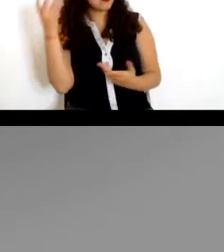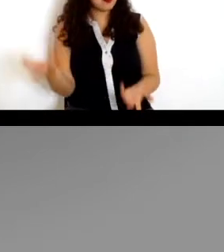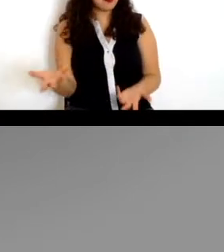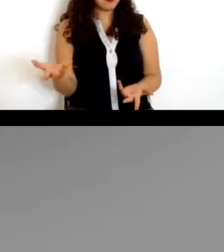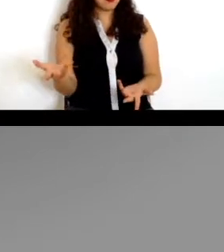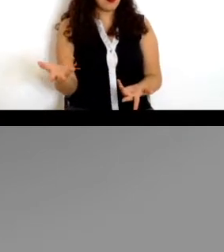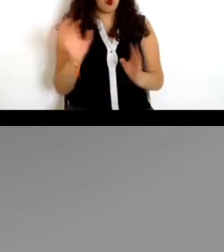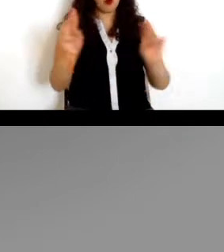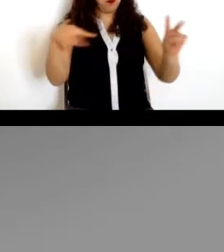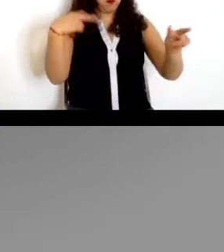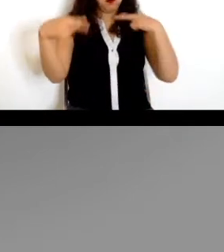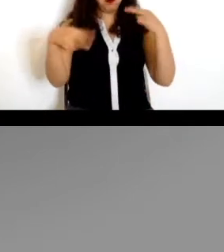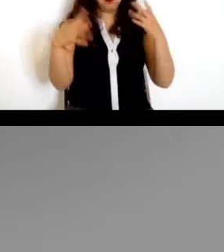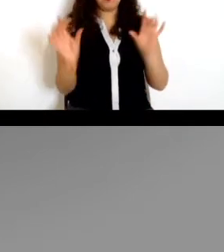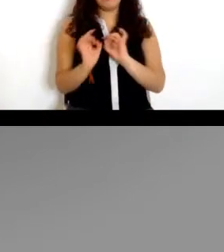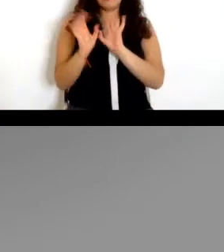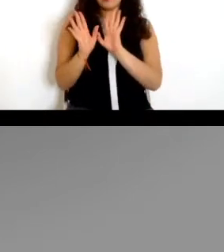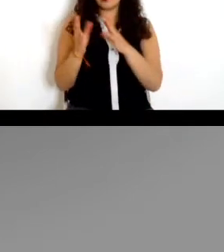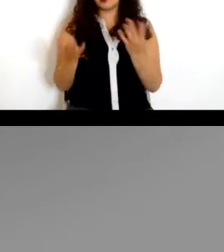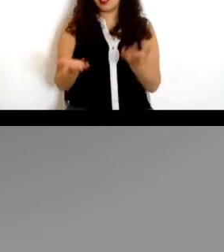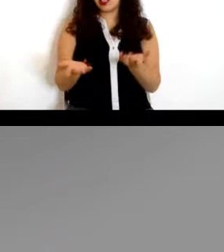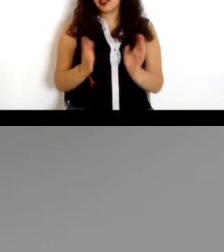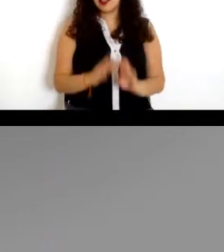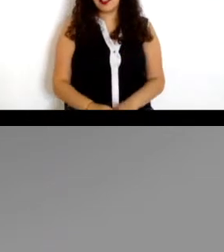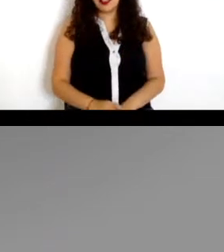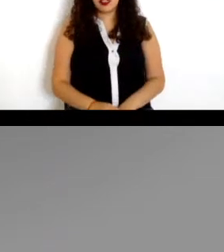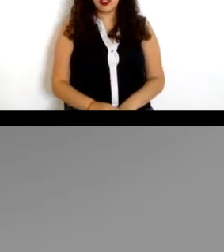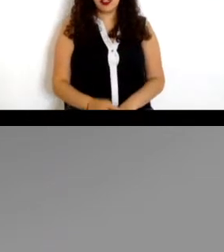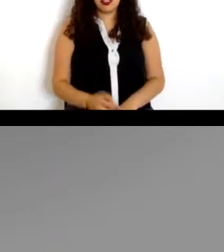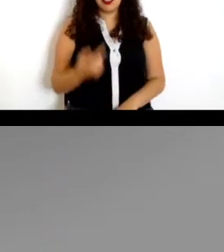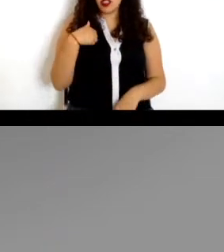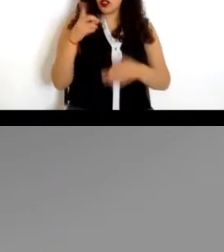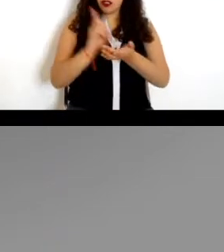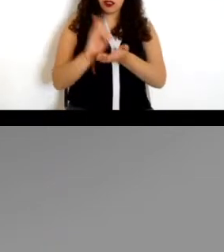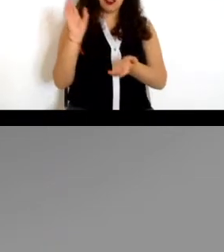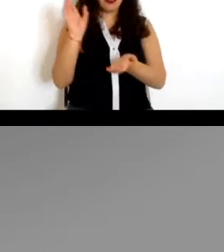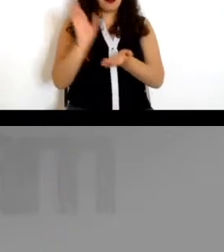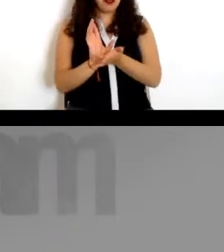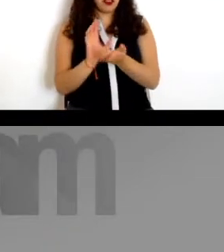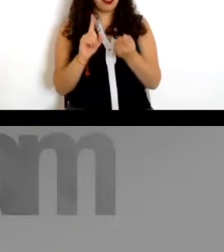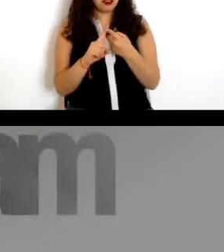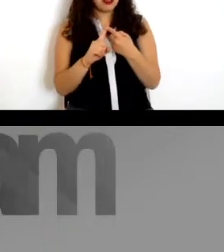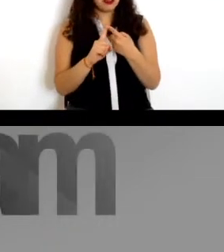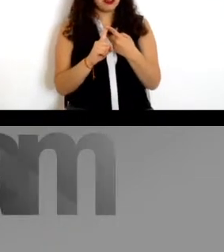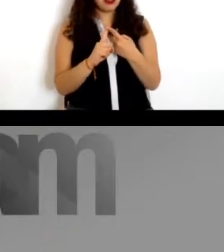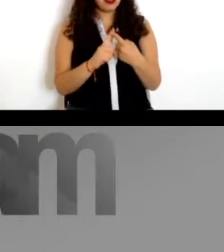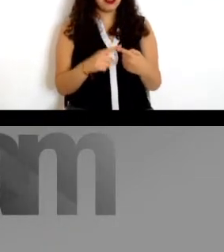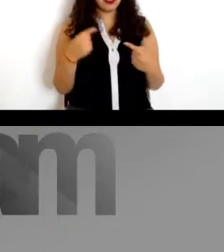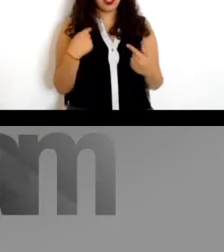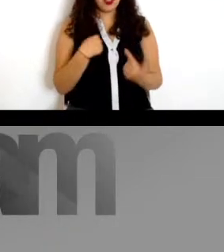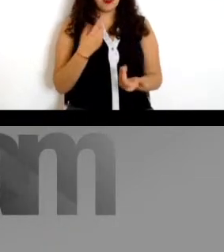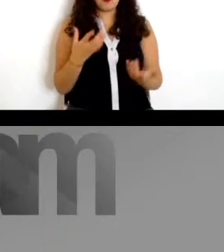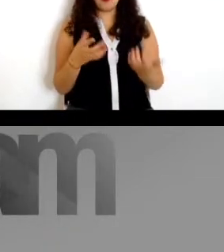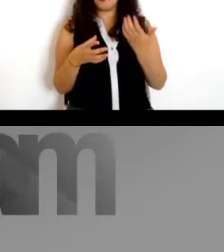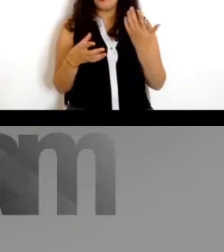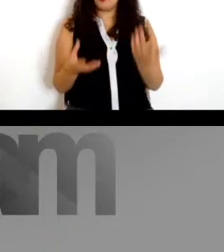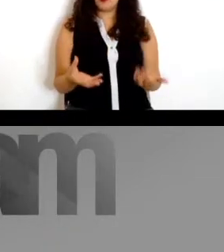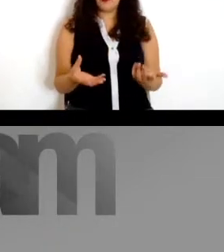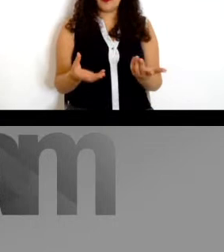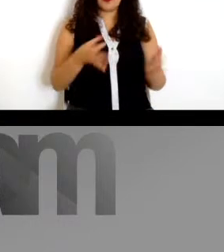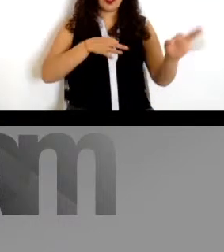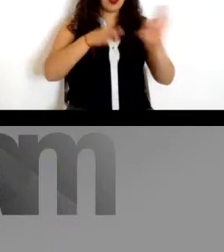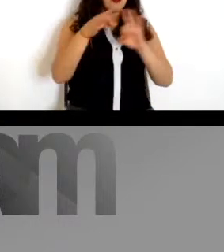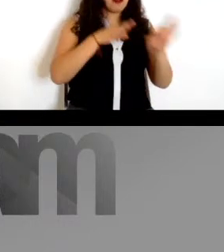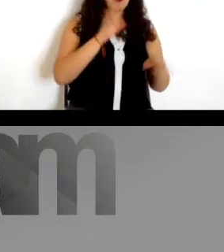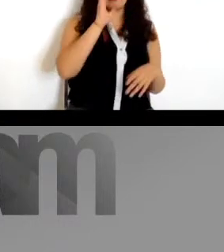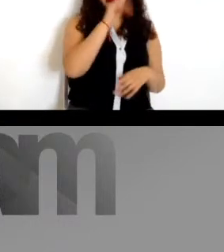algún momento dijeron, bueno, ya, o sea, yo tengo una discapacidad, en realidad no soy capaz de poder emplearme, no soy